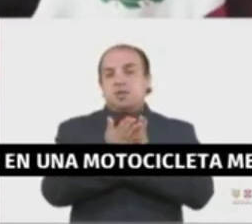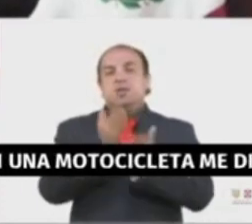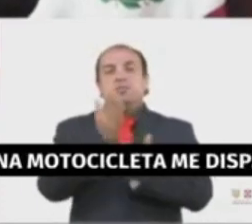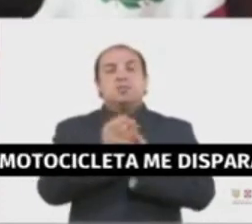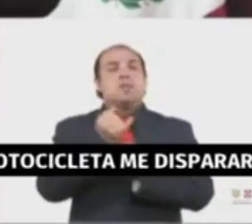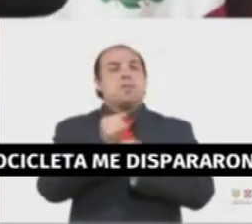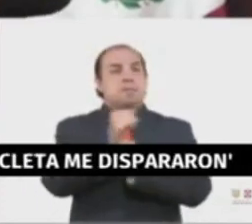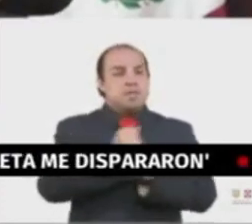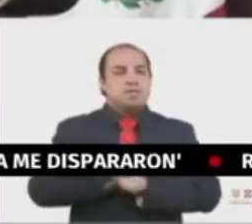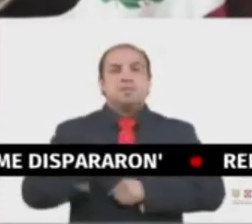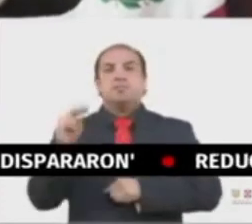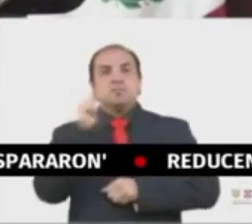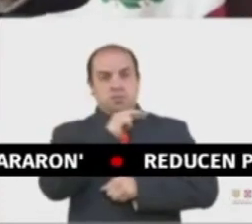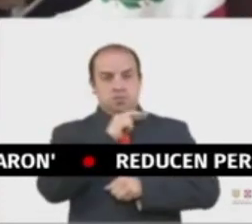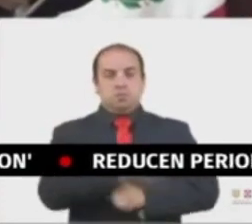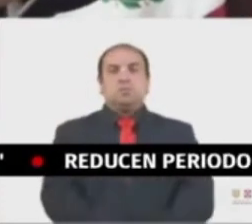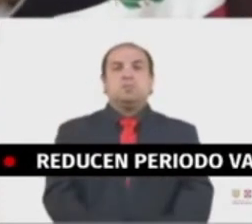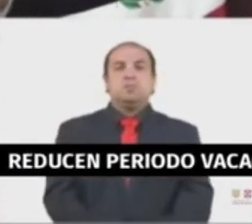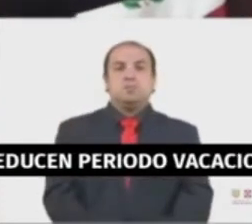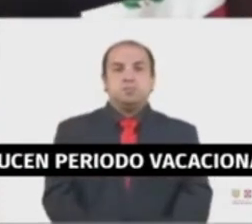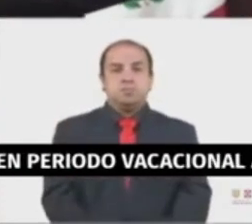investigación prácticamente de manera inmediata.